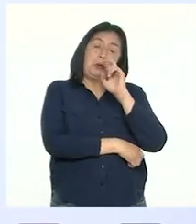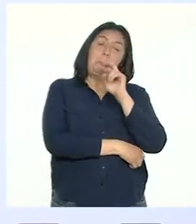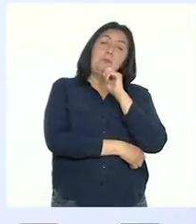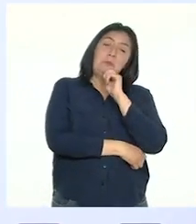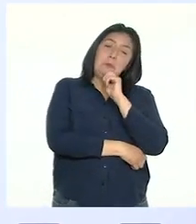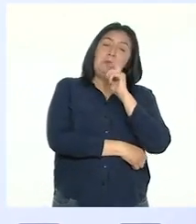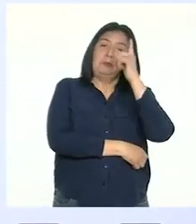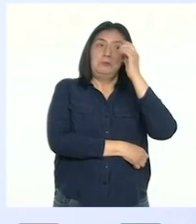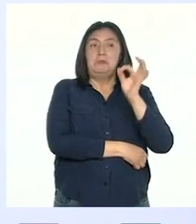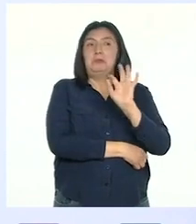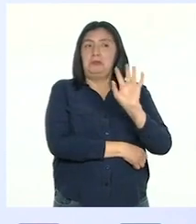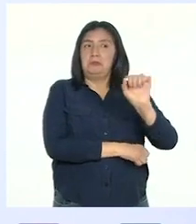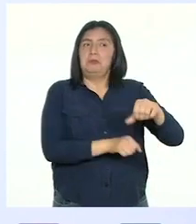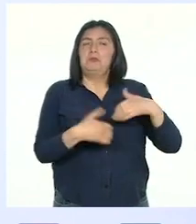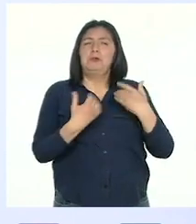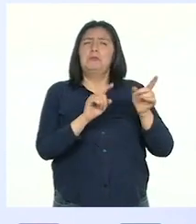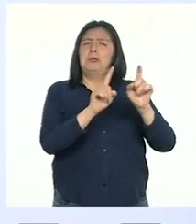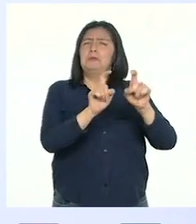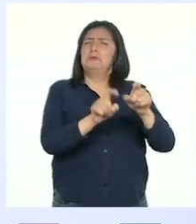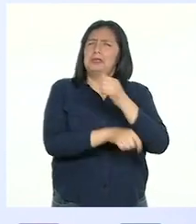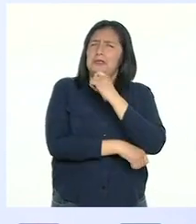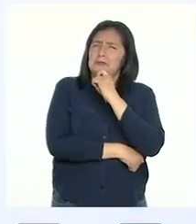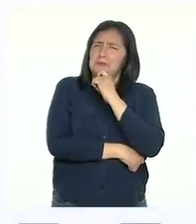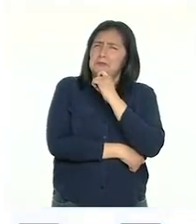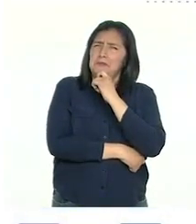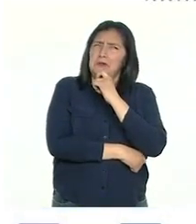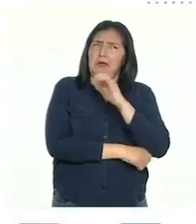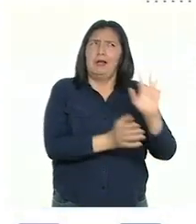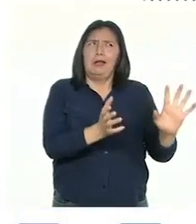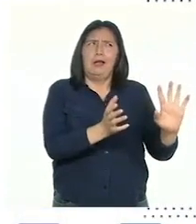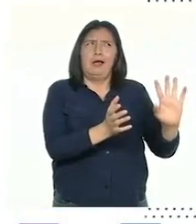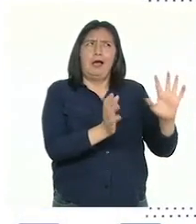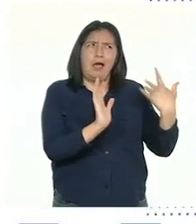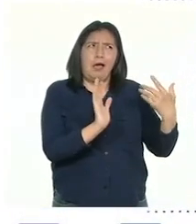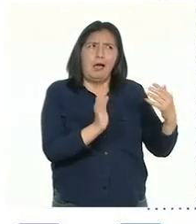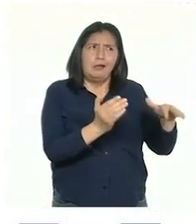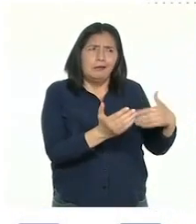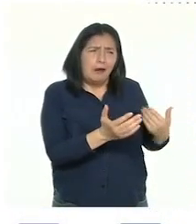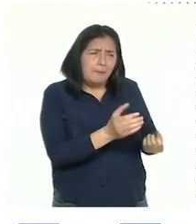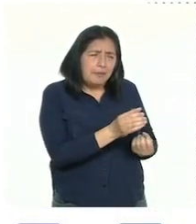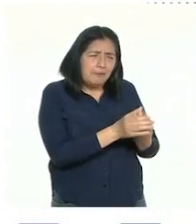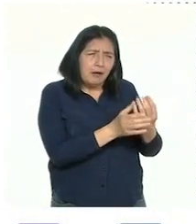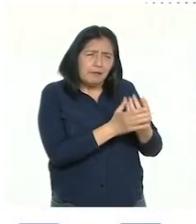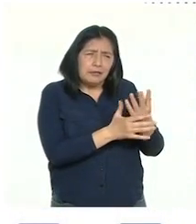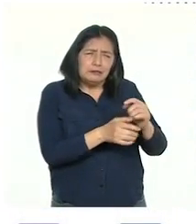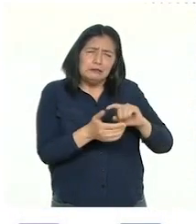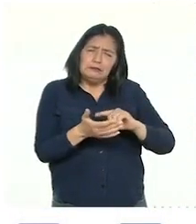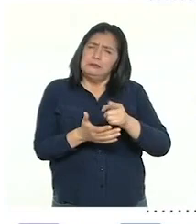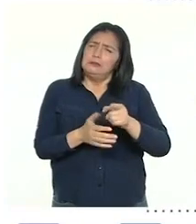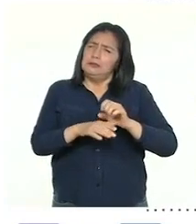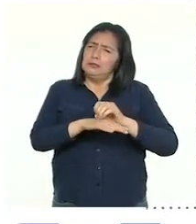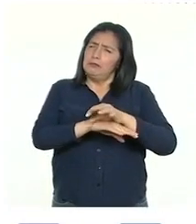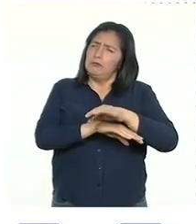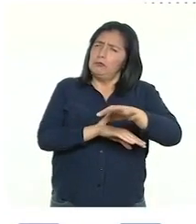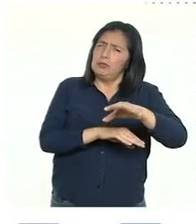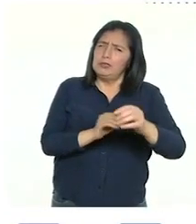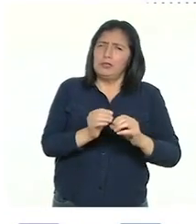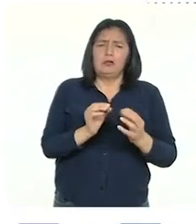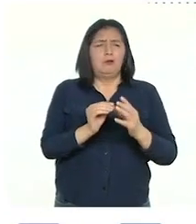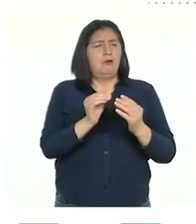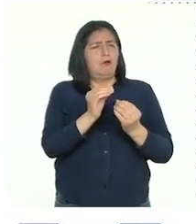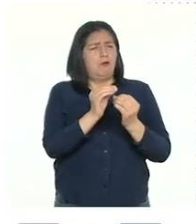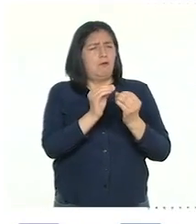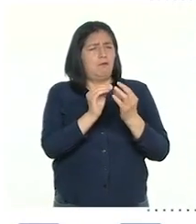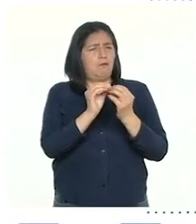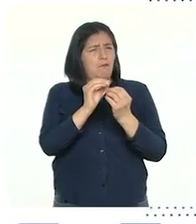y creo que en general podemos preguntarnos: ¿la llegada de la primavera tiene que ver con la maduración de frutos de algunas plantas